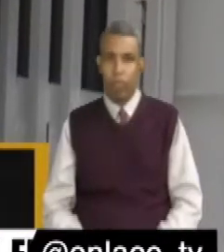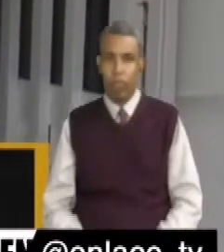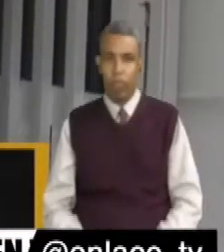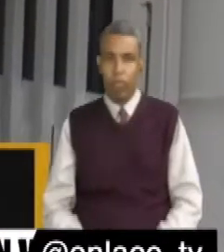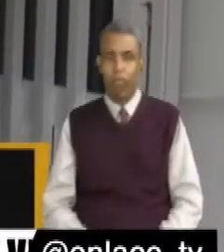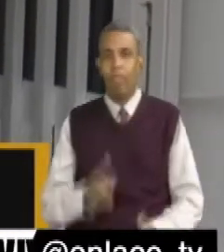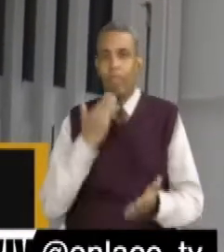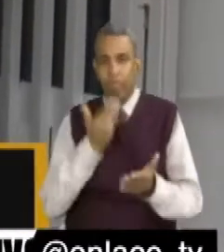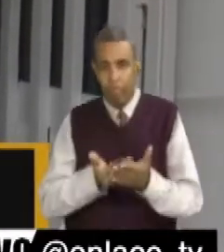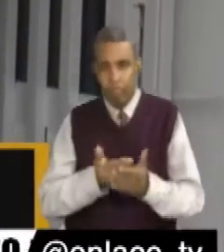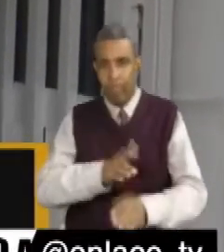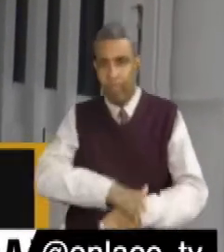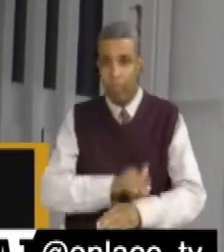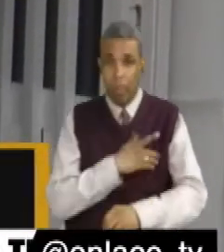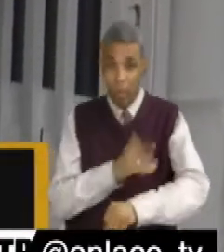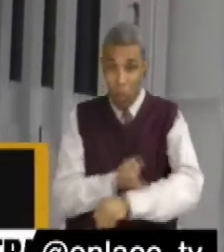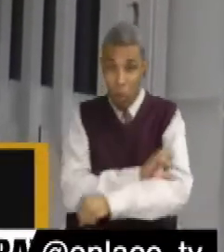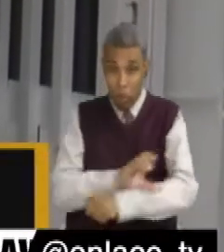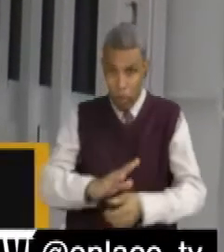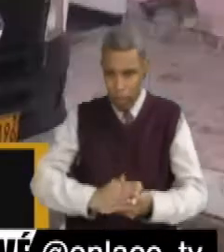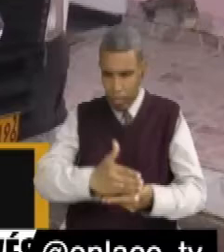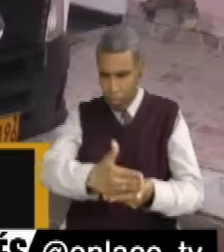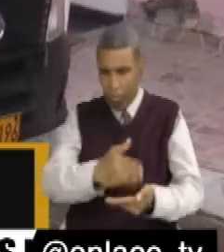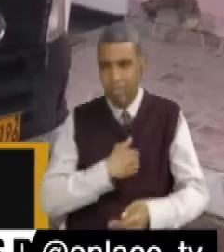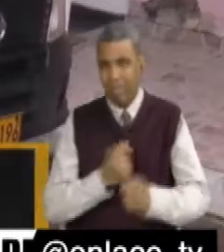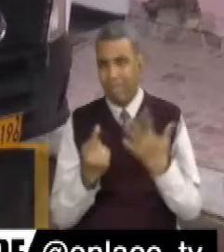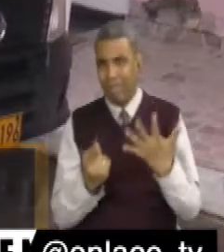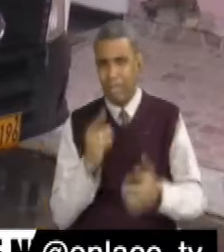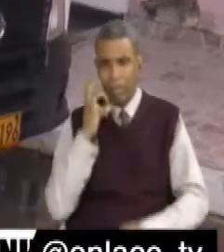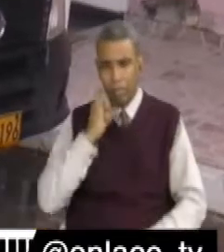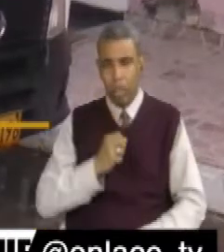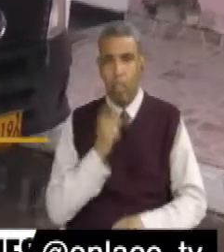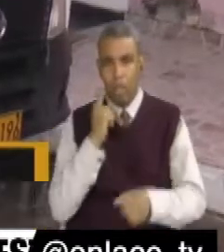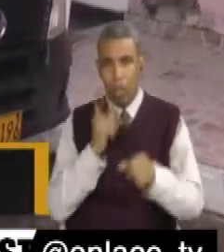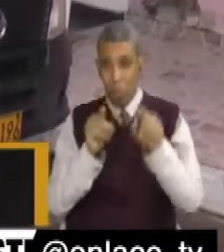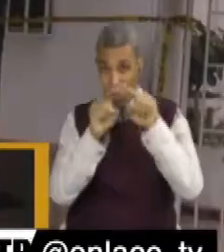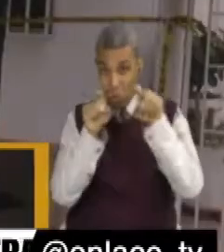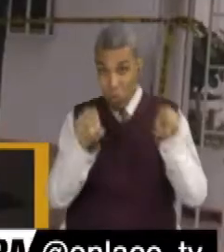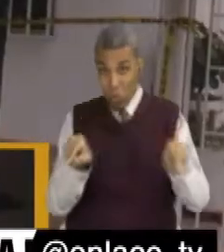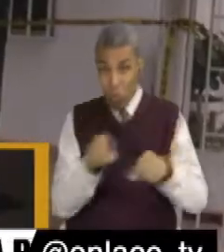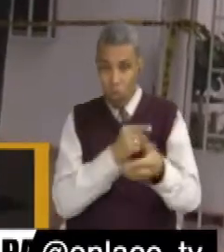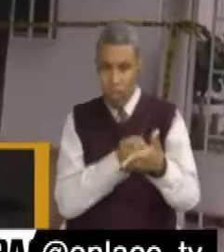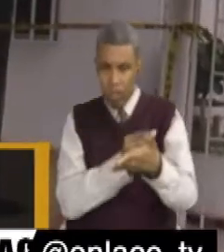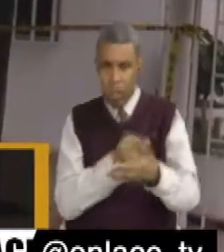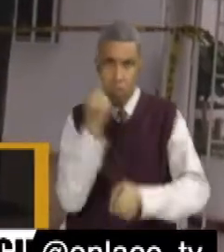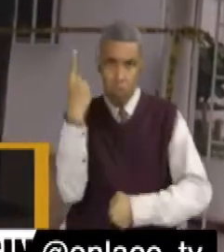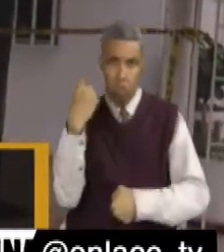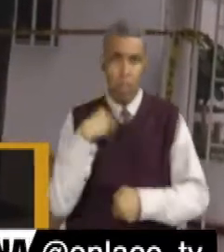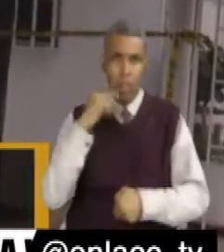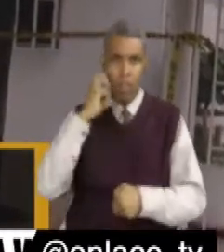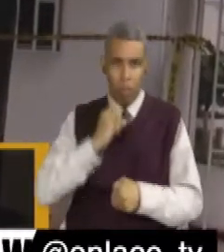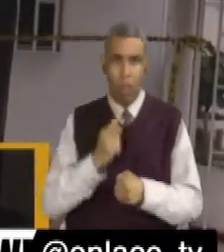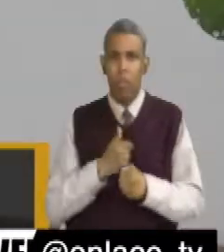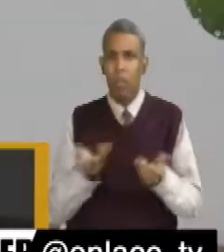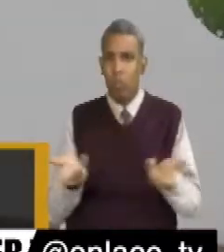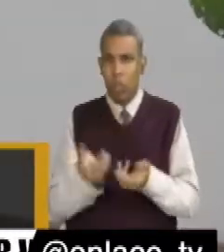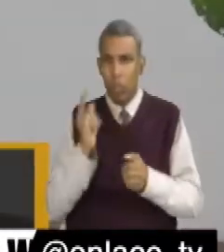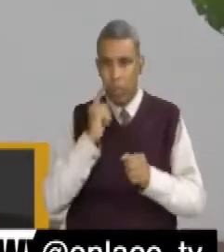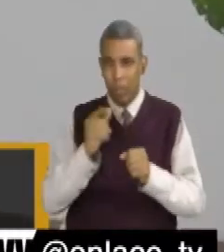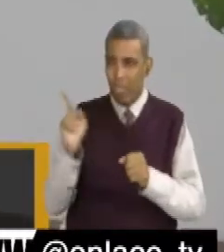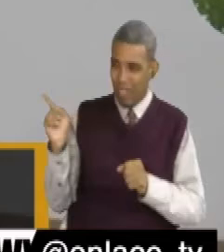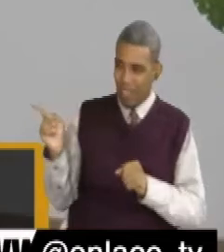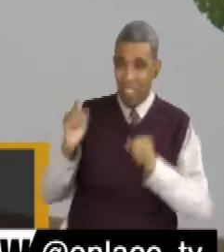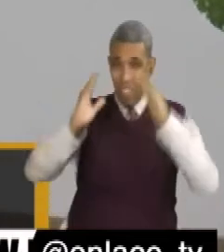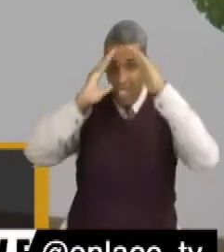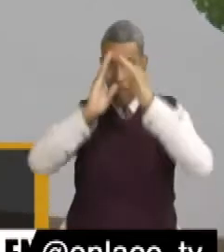Buenas tardes, 6 computadores portátiles y una tablet fueron robadas en las últimas horas de esta vivienda en el barrio Floresta Baja, donde